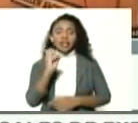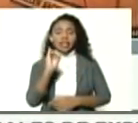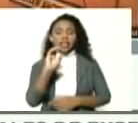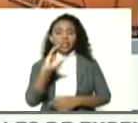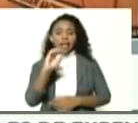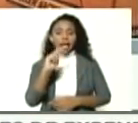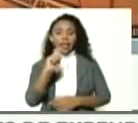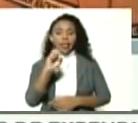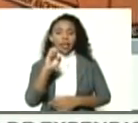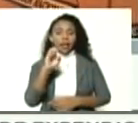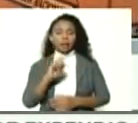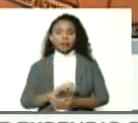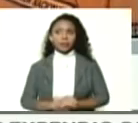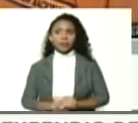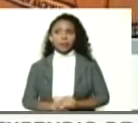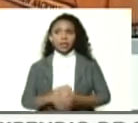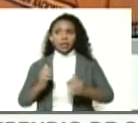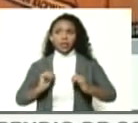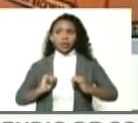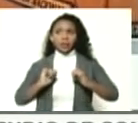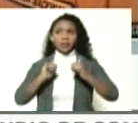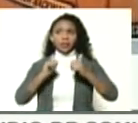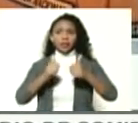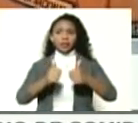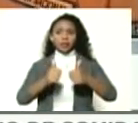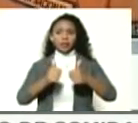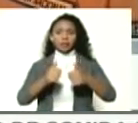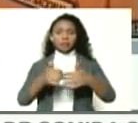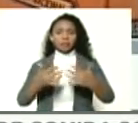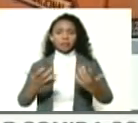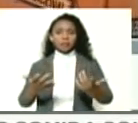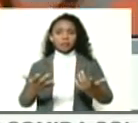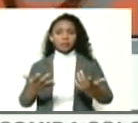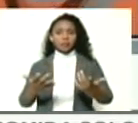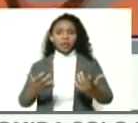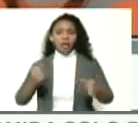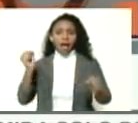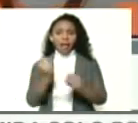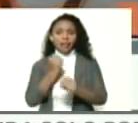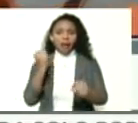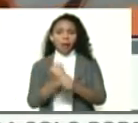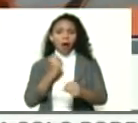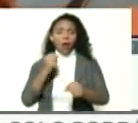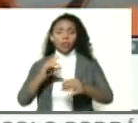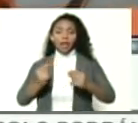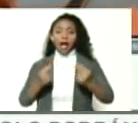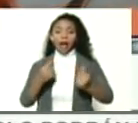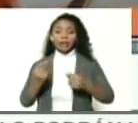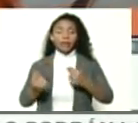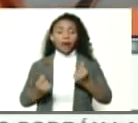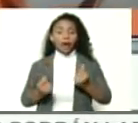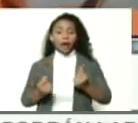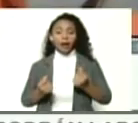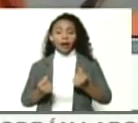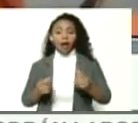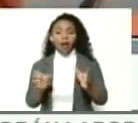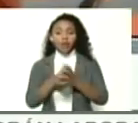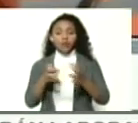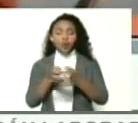Granadina. Comenzamos con la operación de activar la